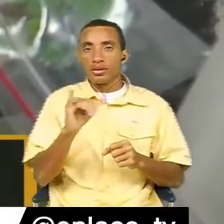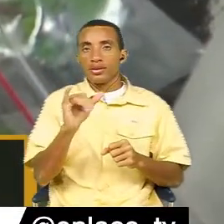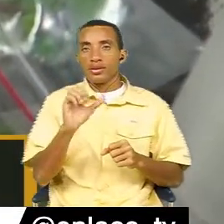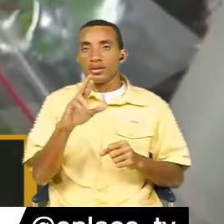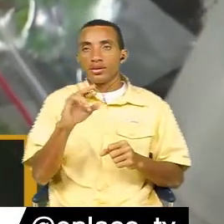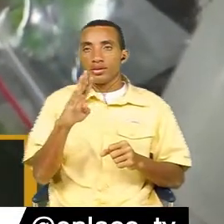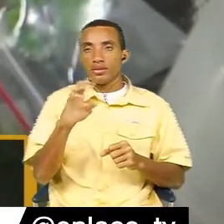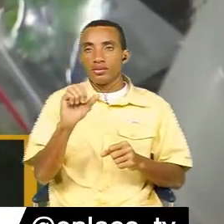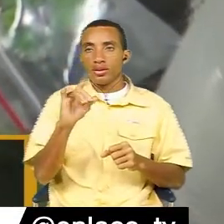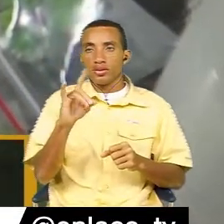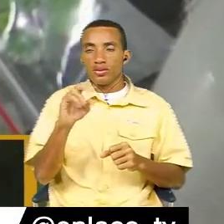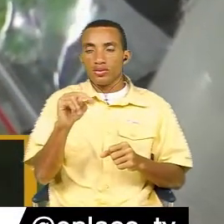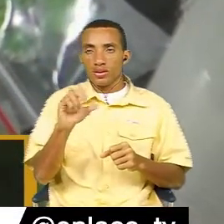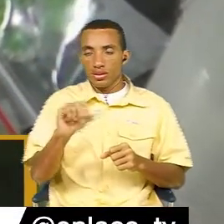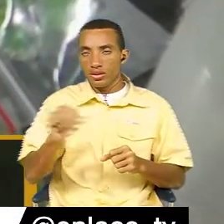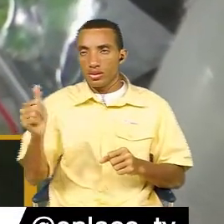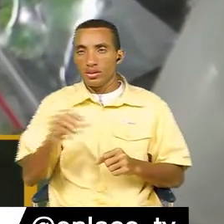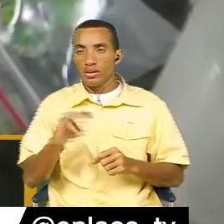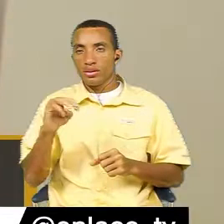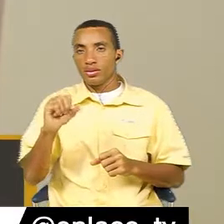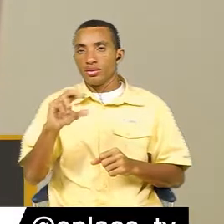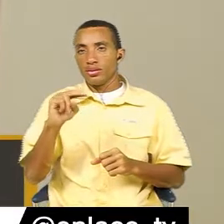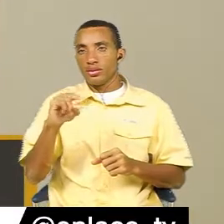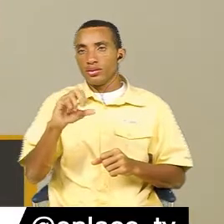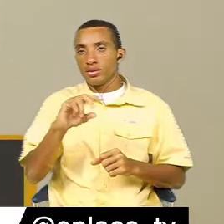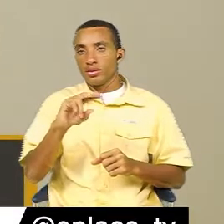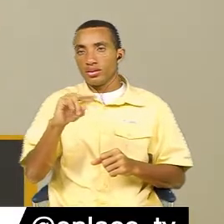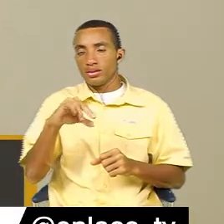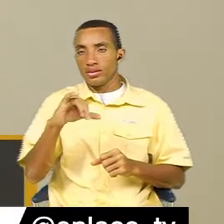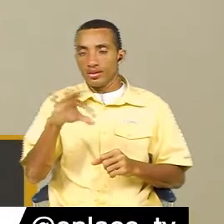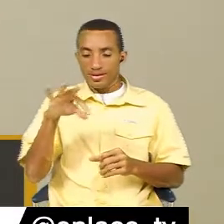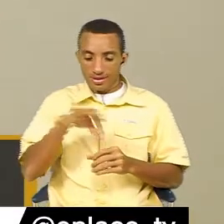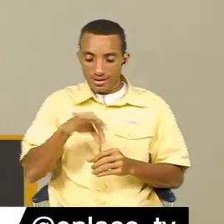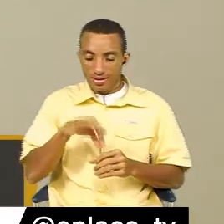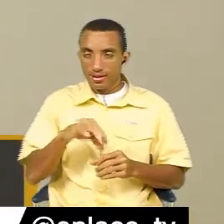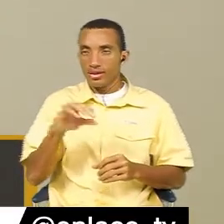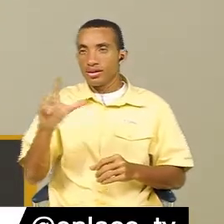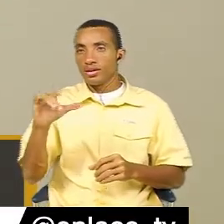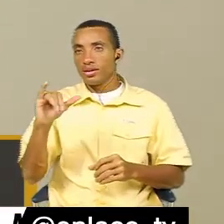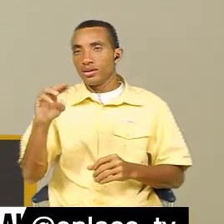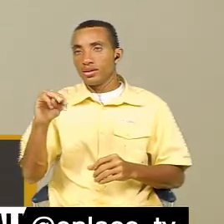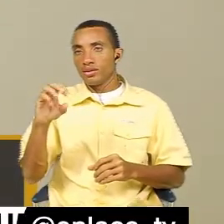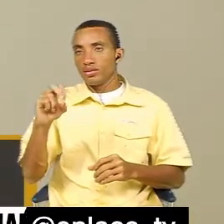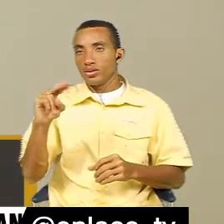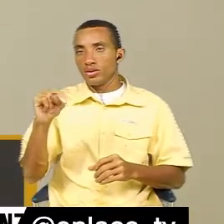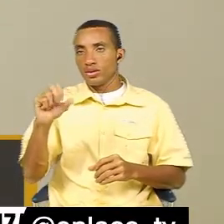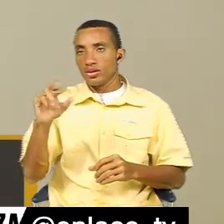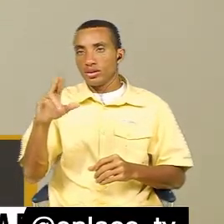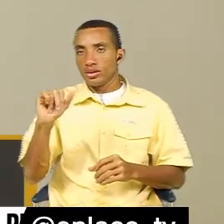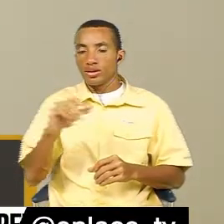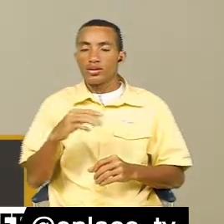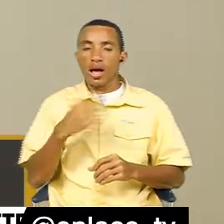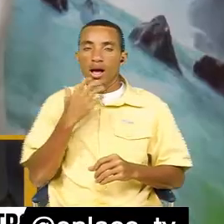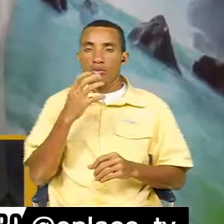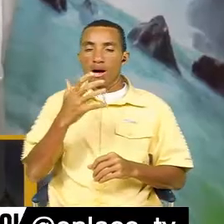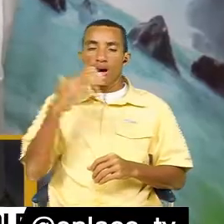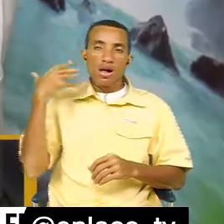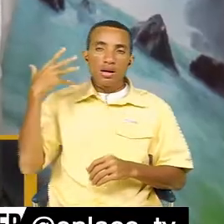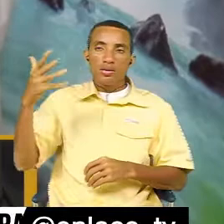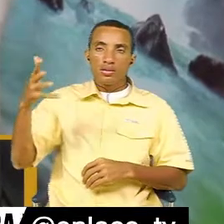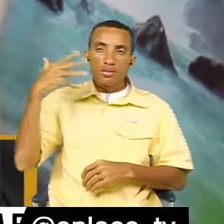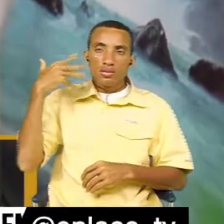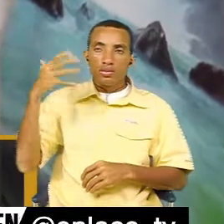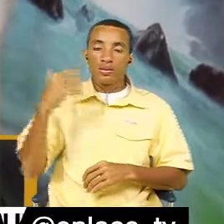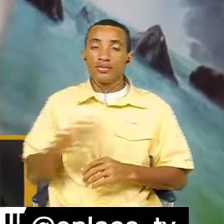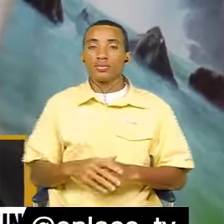limonaria y manzanilla para hidratarse cuando uno tiene calor, cuando hace calor. Hasta